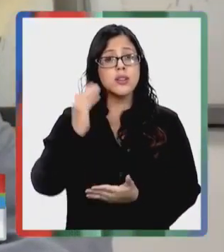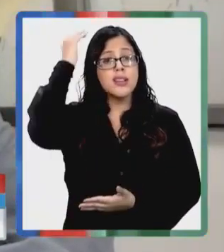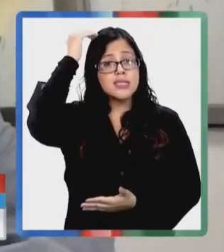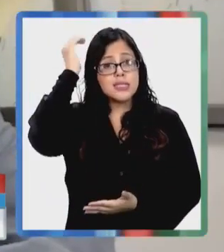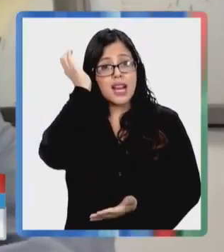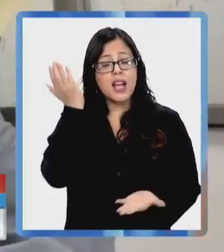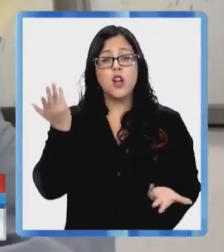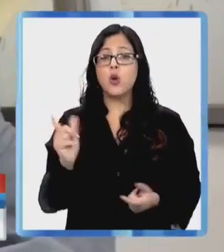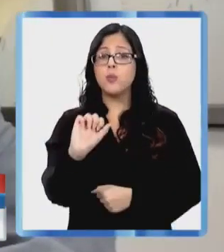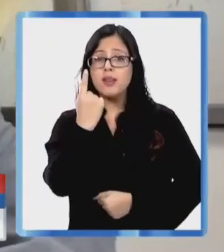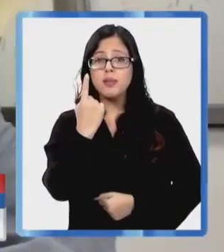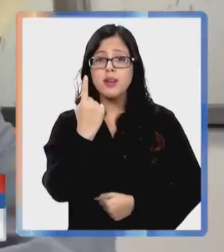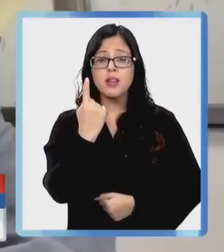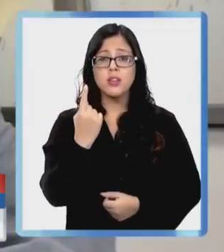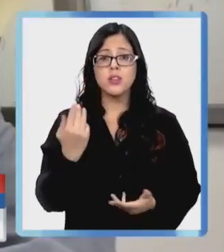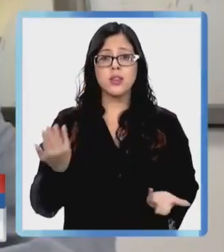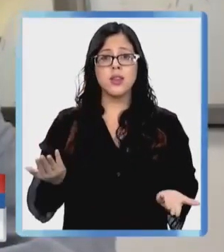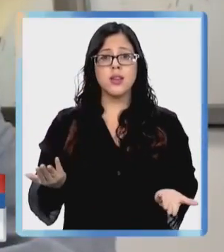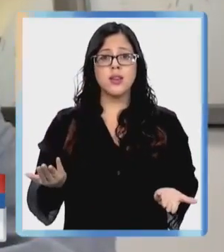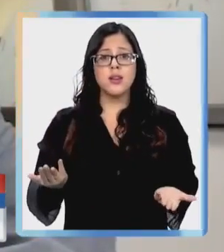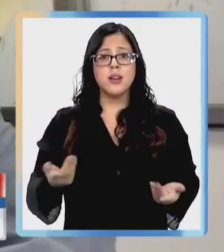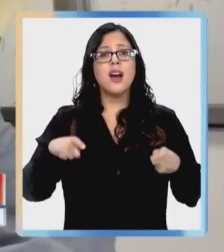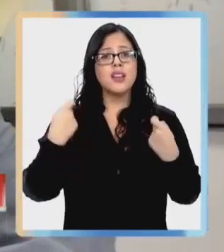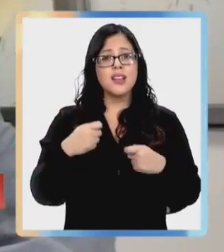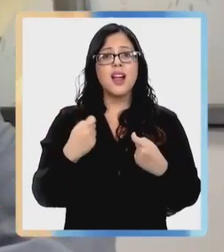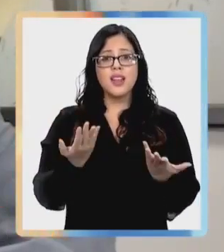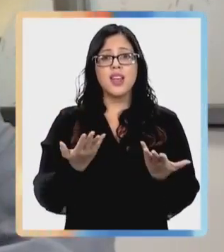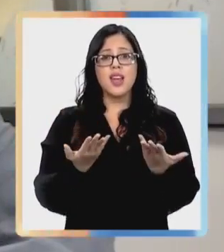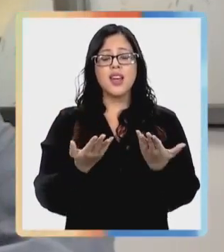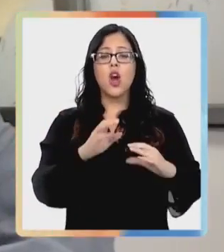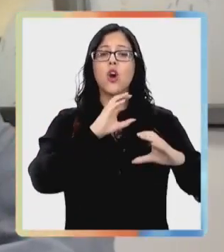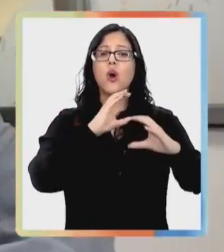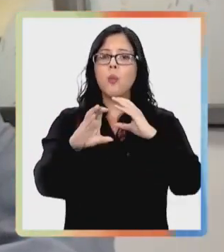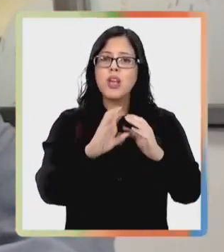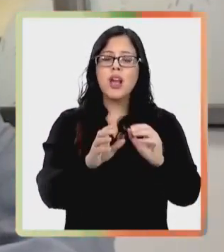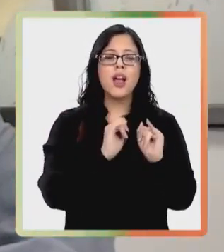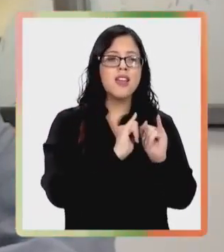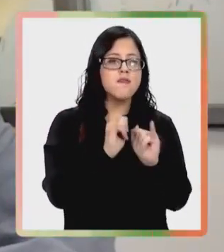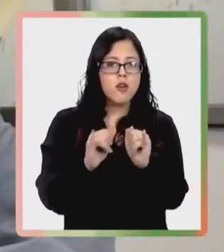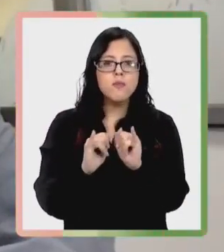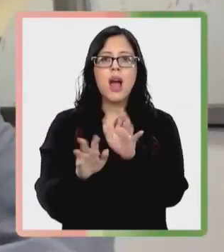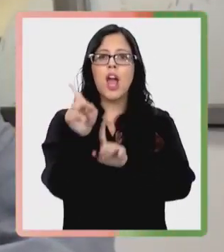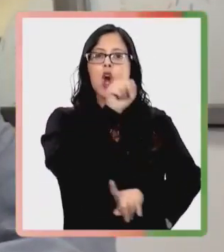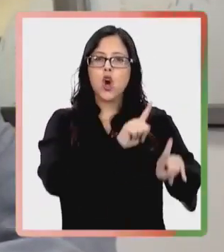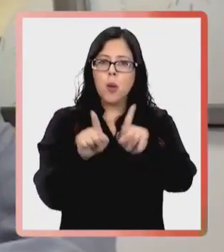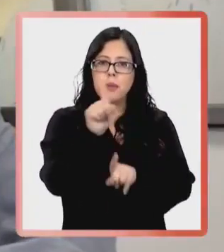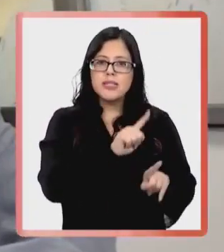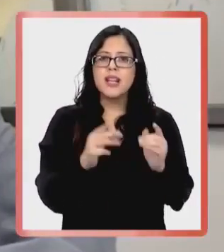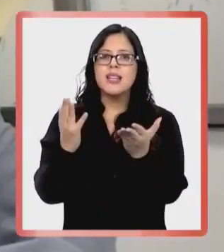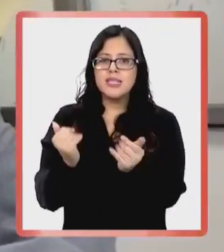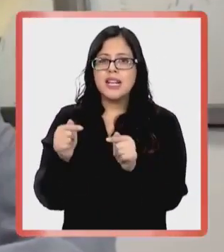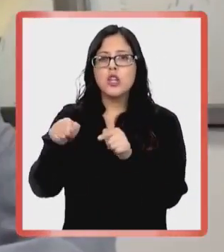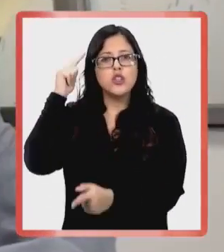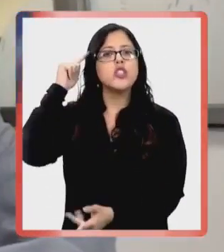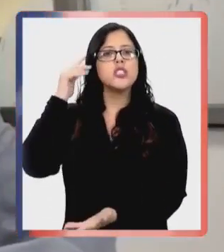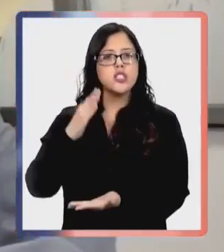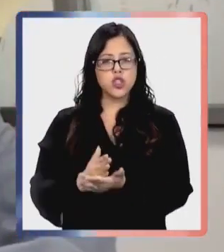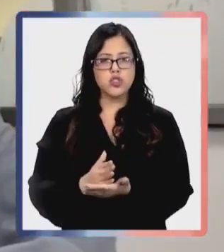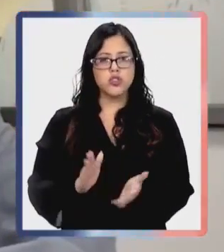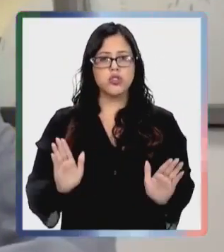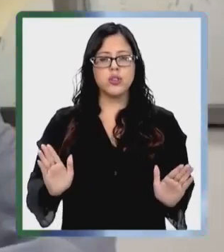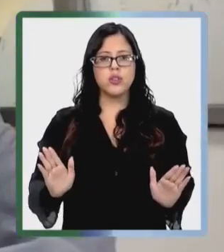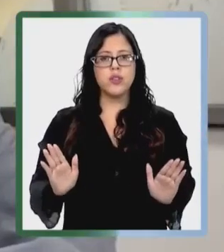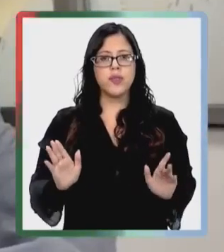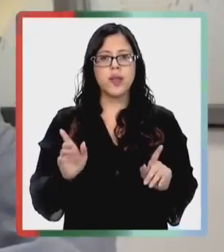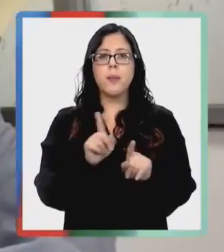Scarlett, lo primero que hay que hacer es tratar de comunicar y convencer a la población lo necesario de la medida,